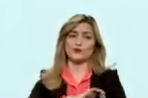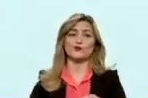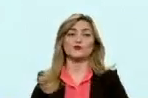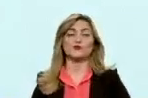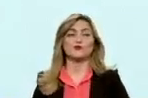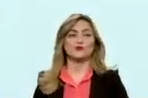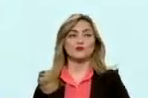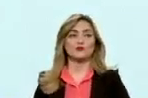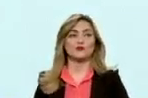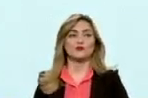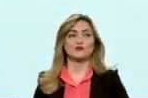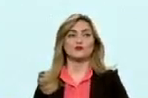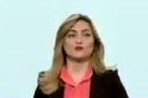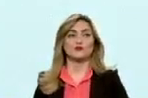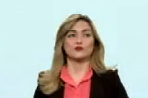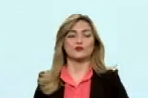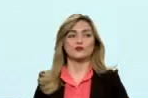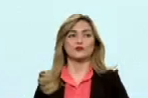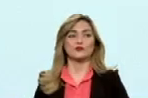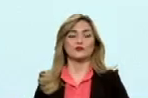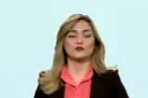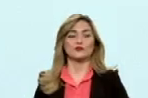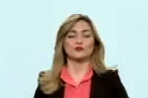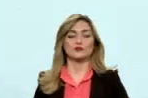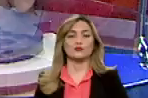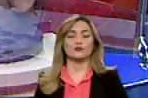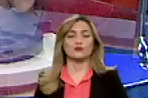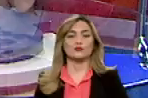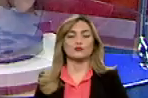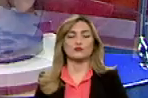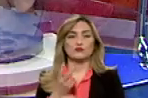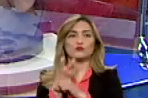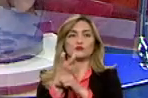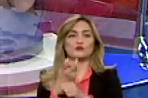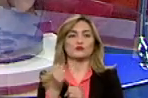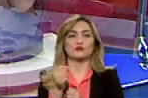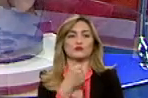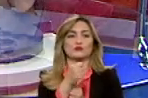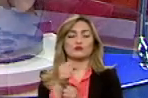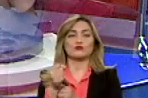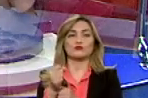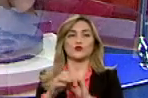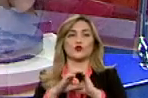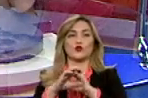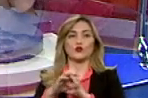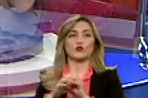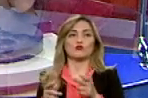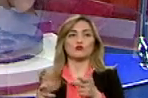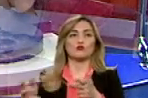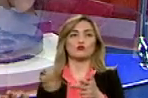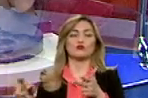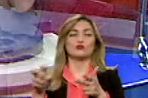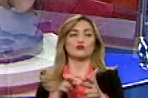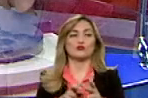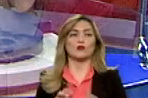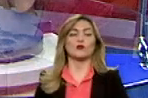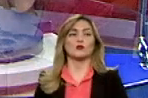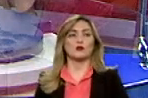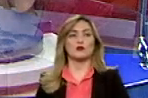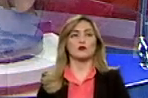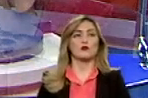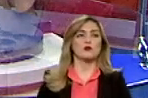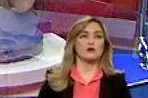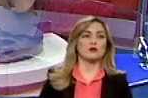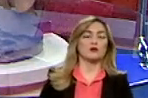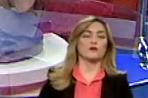lo es, a través de el trolebús, los sistemas alimentadores, etcétera, etcétera. Ojo, y no estoy diciendo con esto